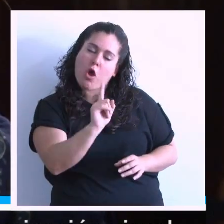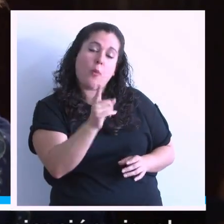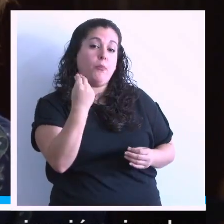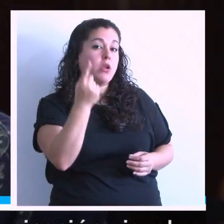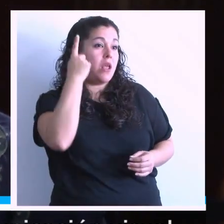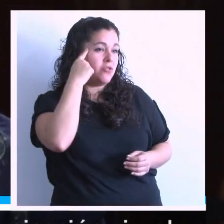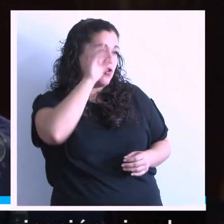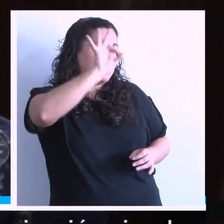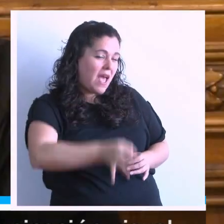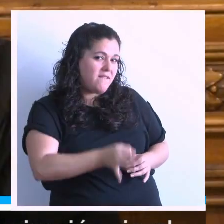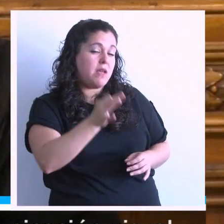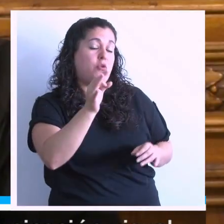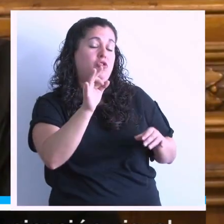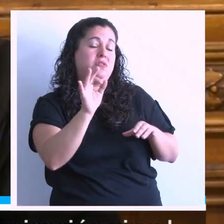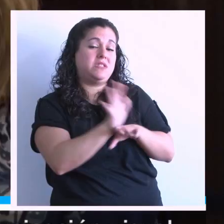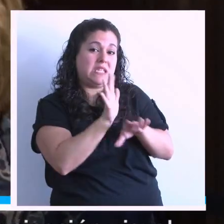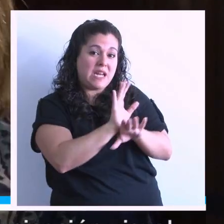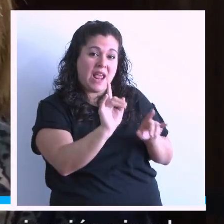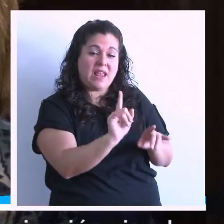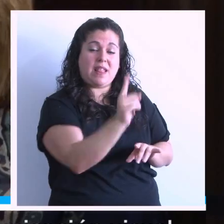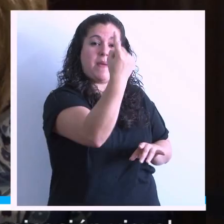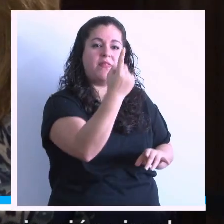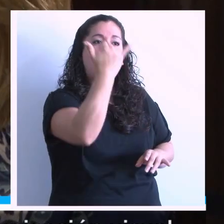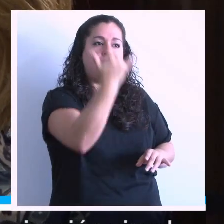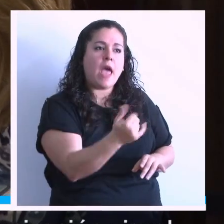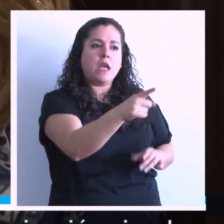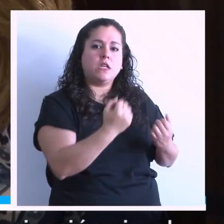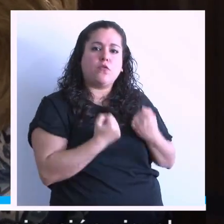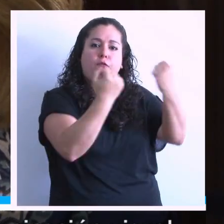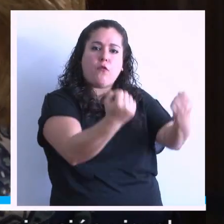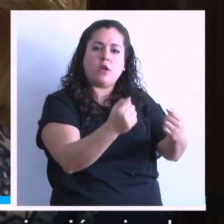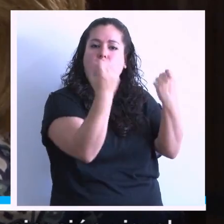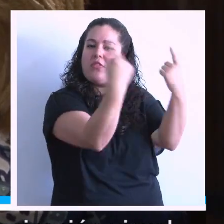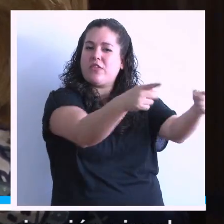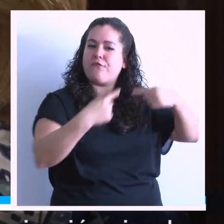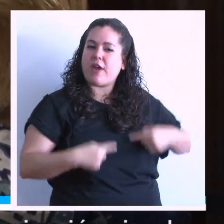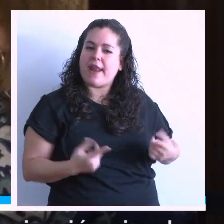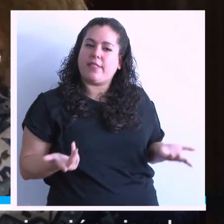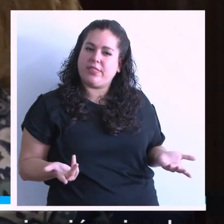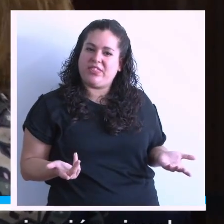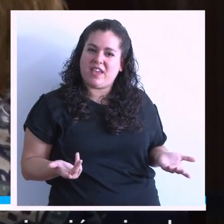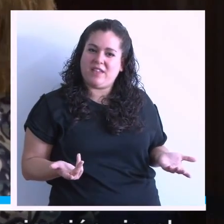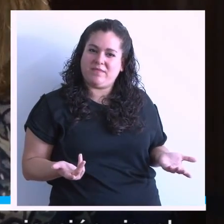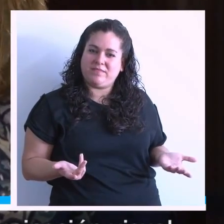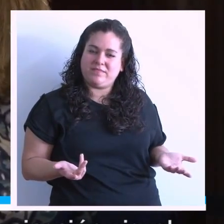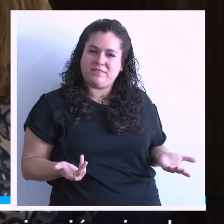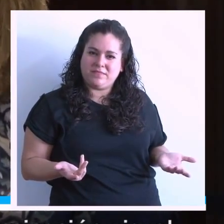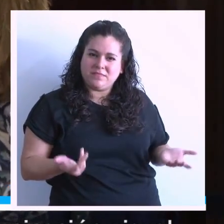independiente tiene otros costos, es un esfuerzo de gente, digamos, por